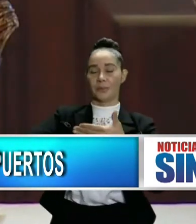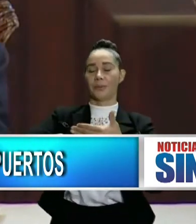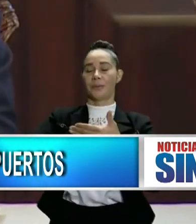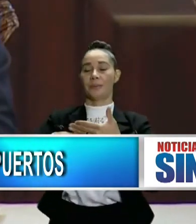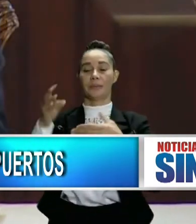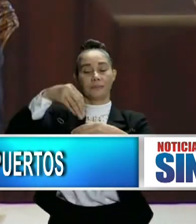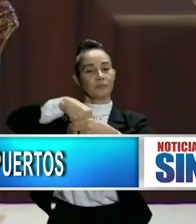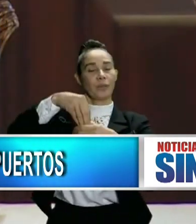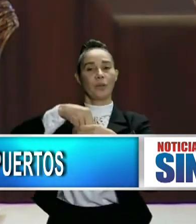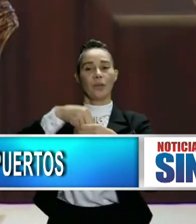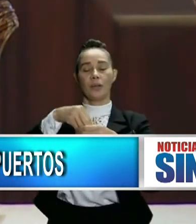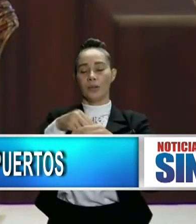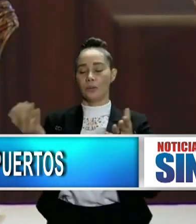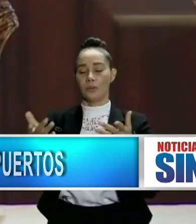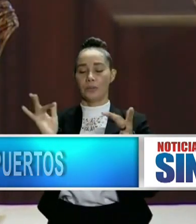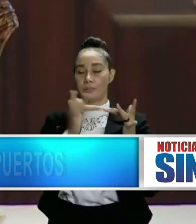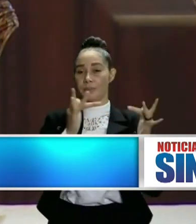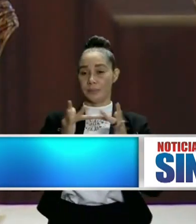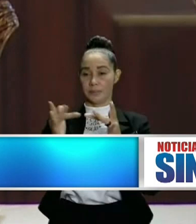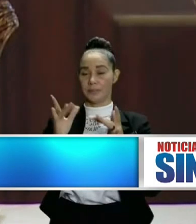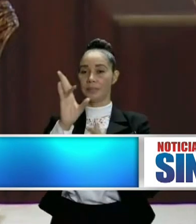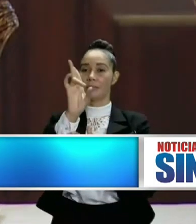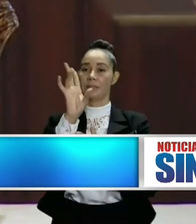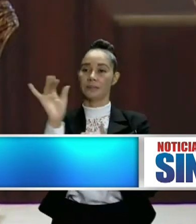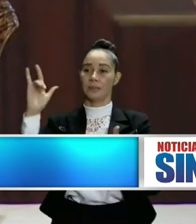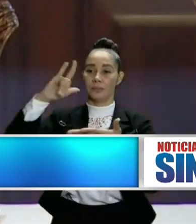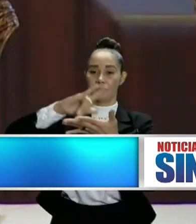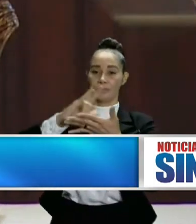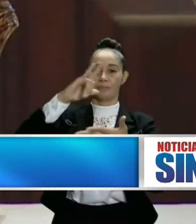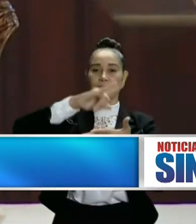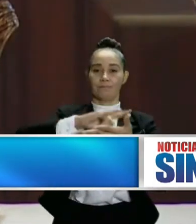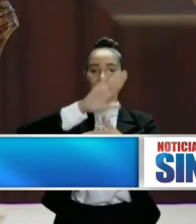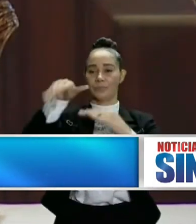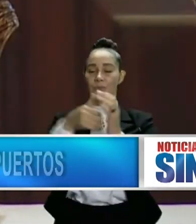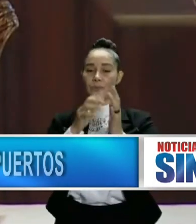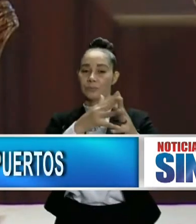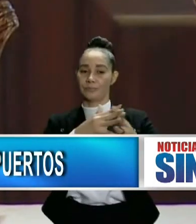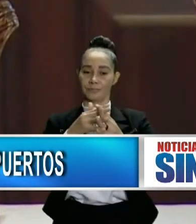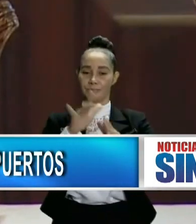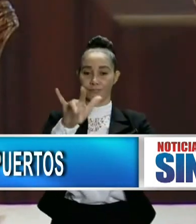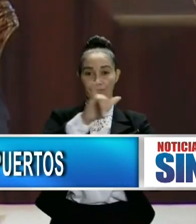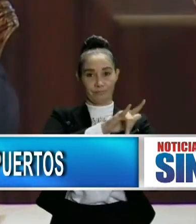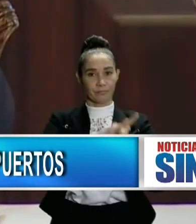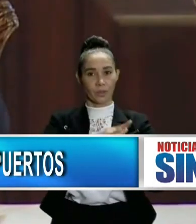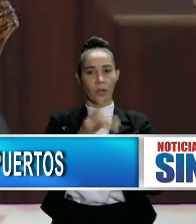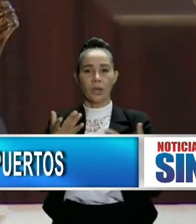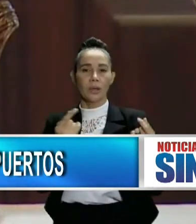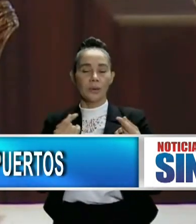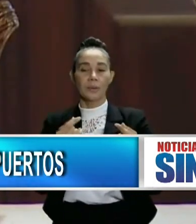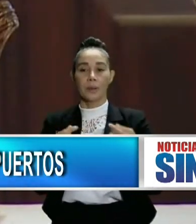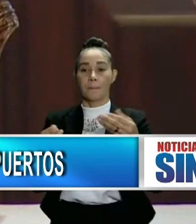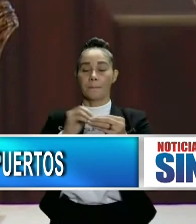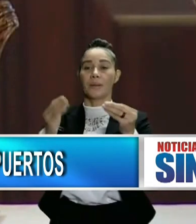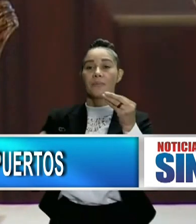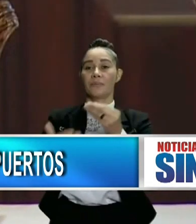que incluye una extensa red de 77 aeropuertos en todos los Estados Unidos. Esto nos va a facilitar los trámites, como